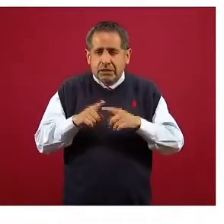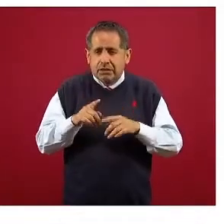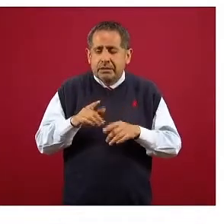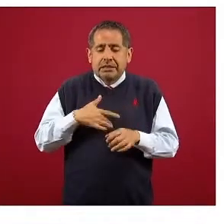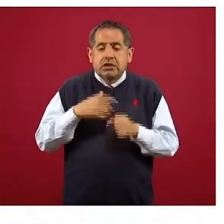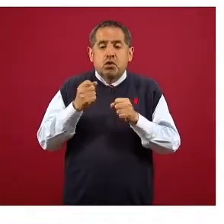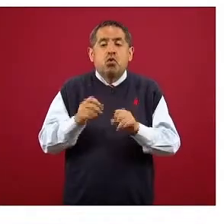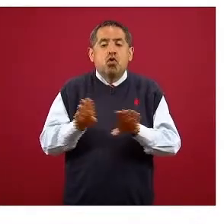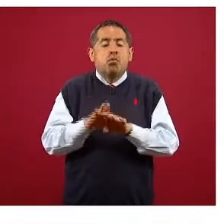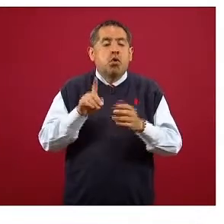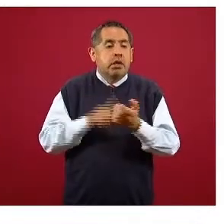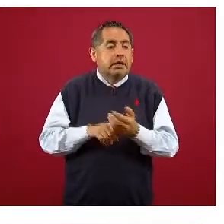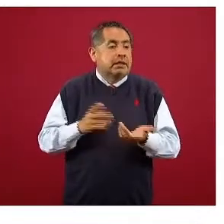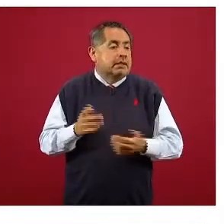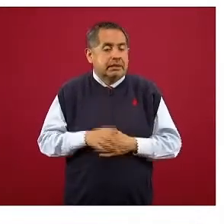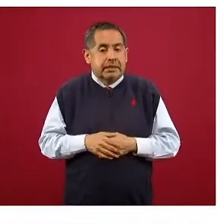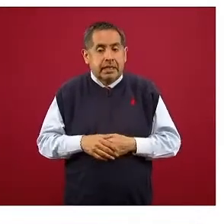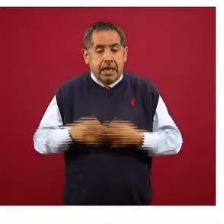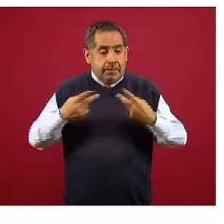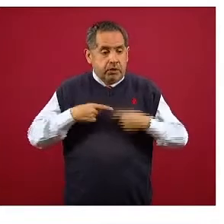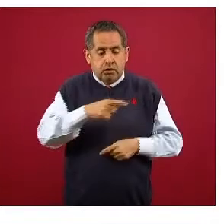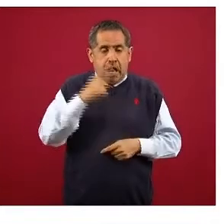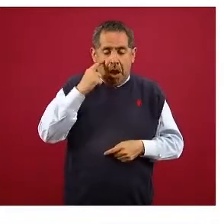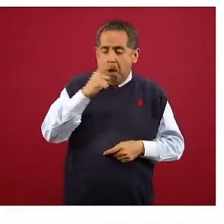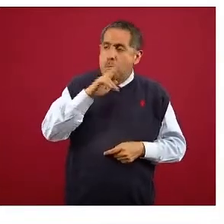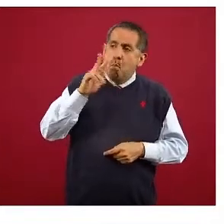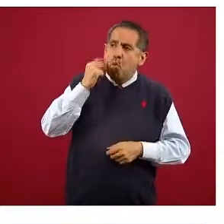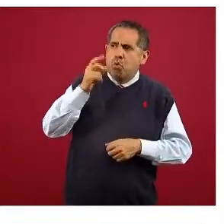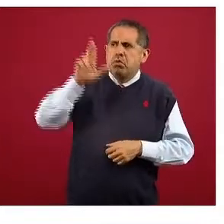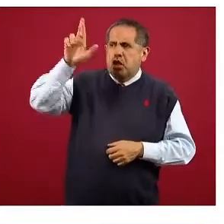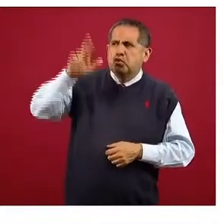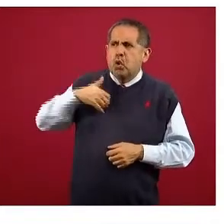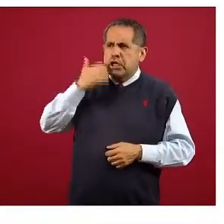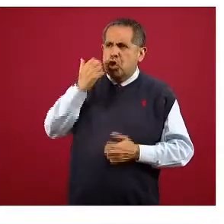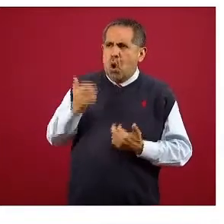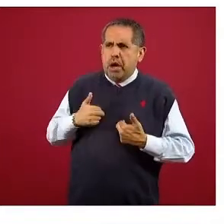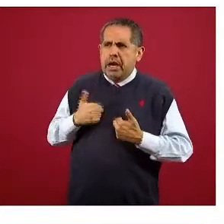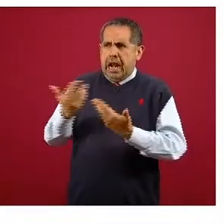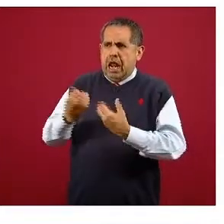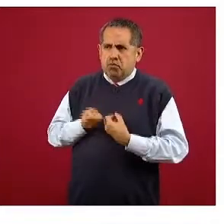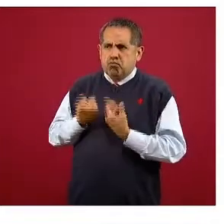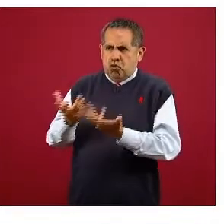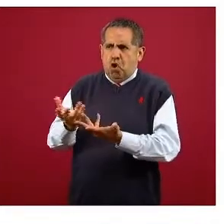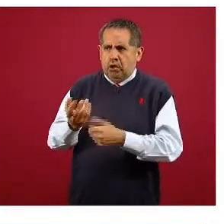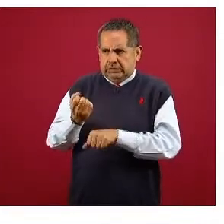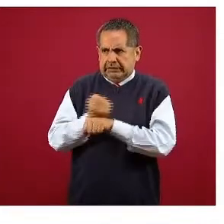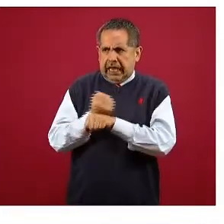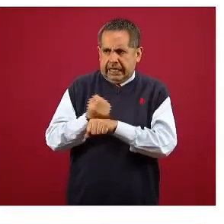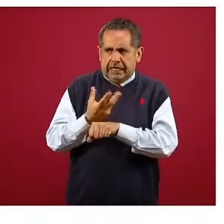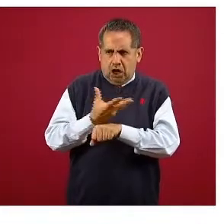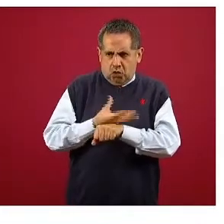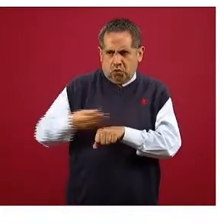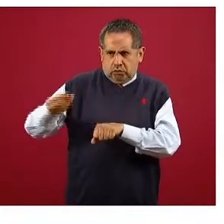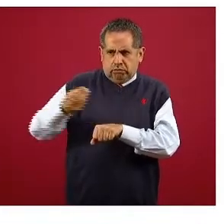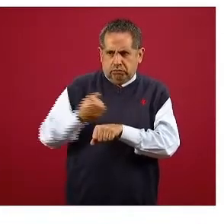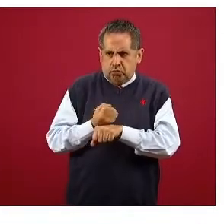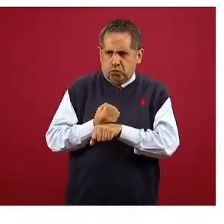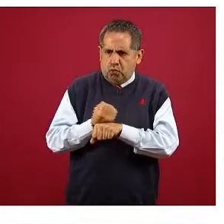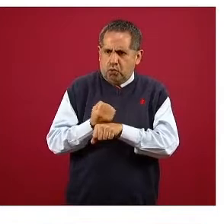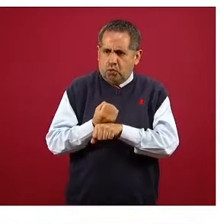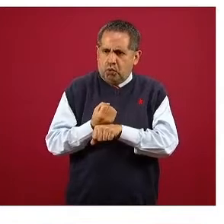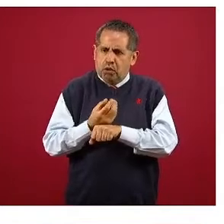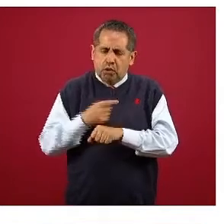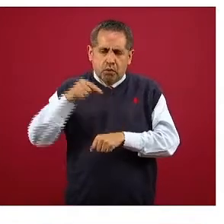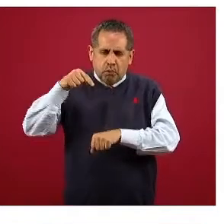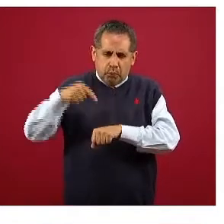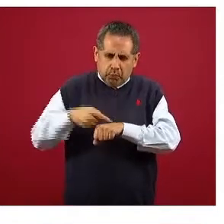sangre es la que proviene de los donadores voluntarios. Por otro lado, la Organización Mundial de la Salud y la Organización Panamericana